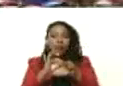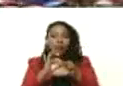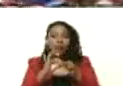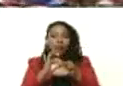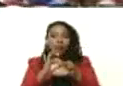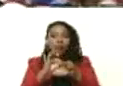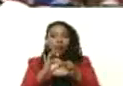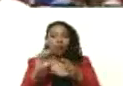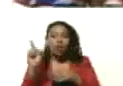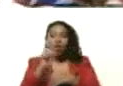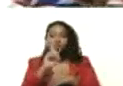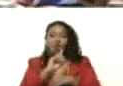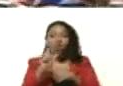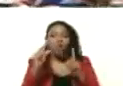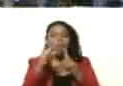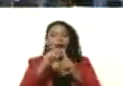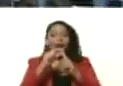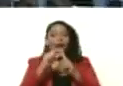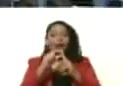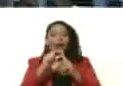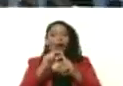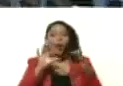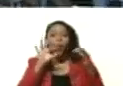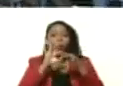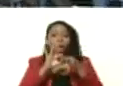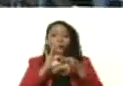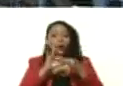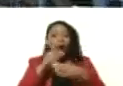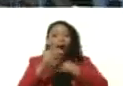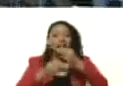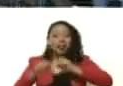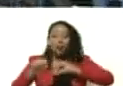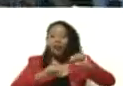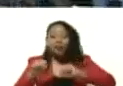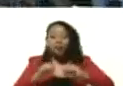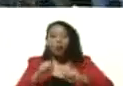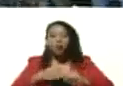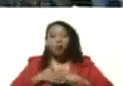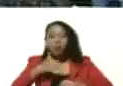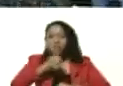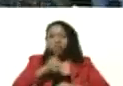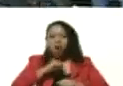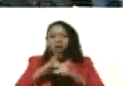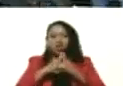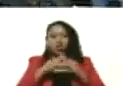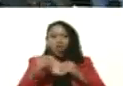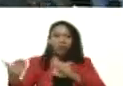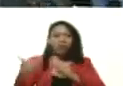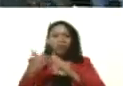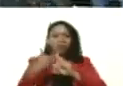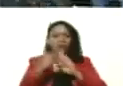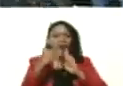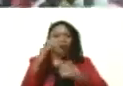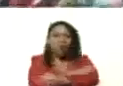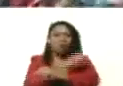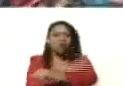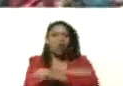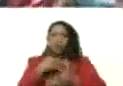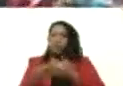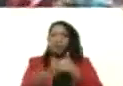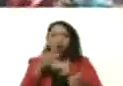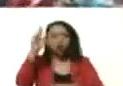no de palabra, sino una unidad de verdad. Que nosotros seamos capaces de aguantar todos los ataques de la derecha, que todos